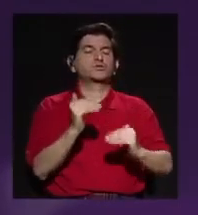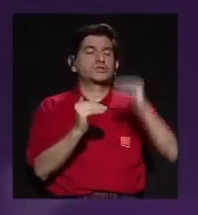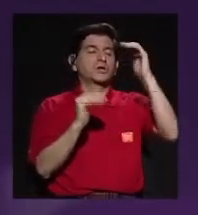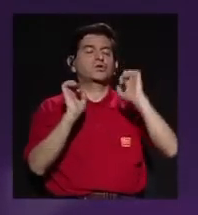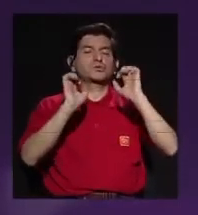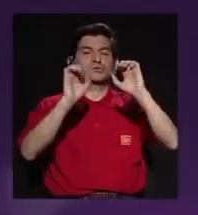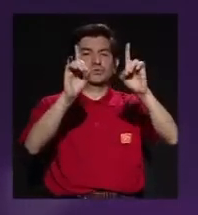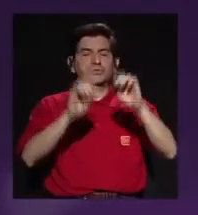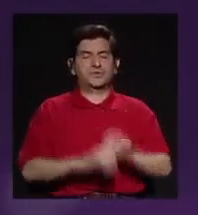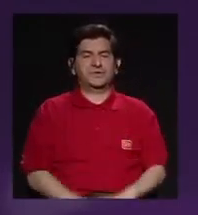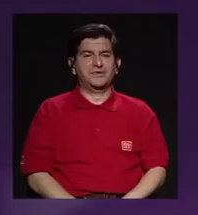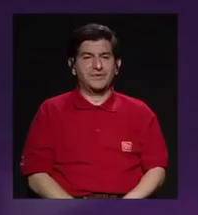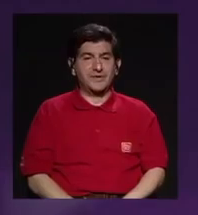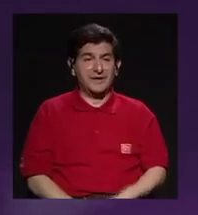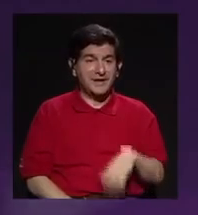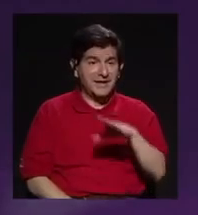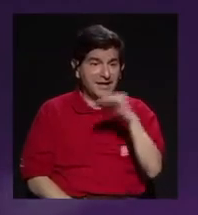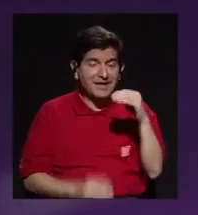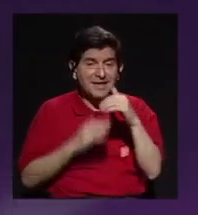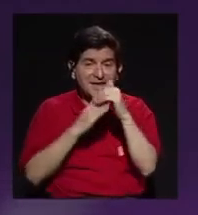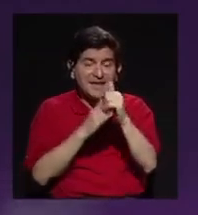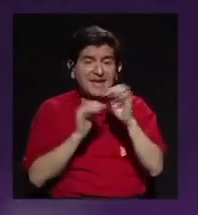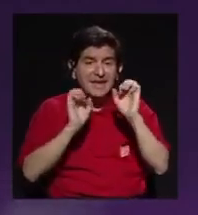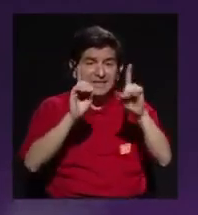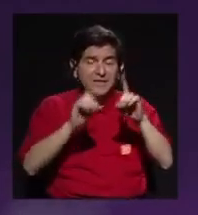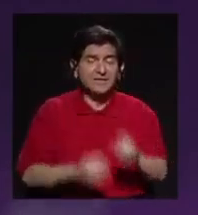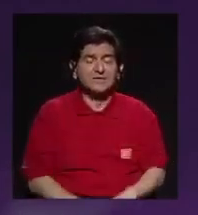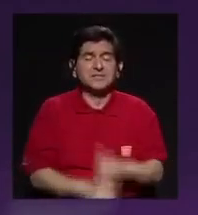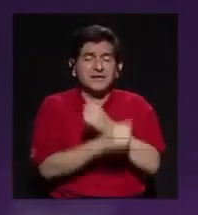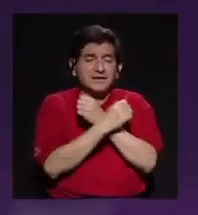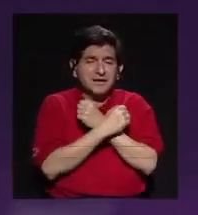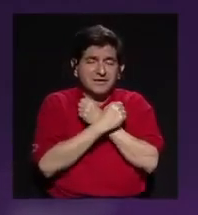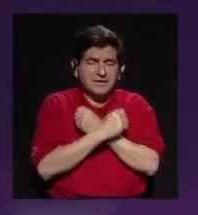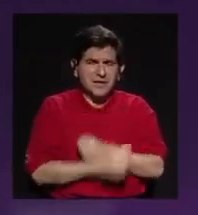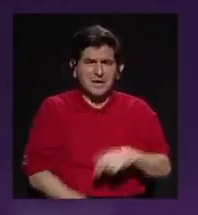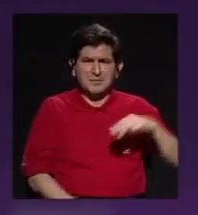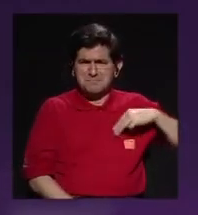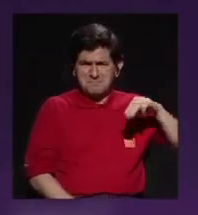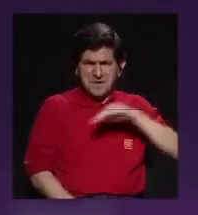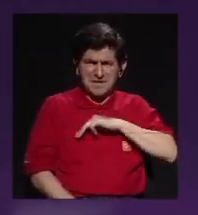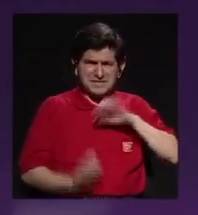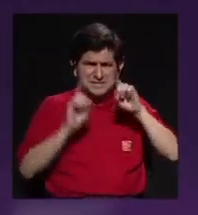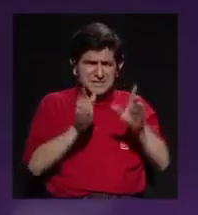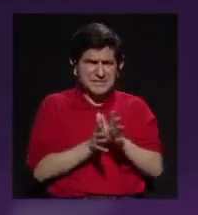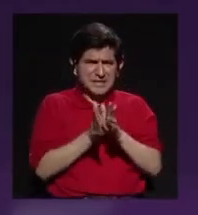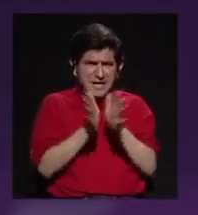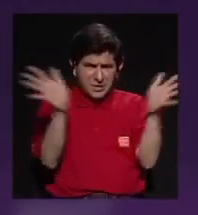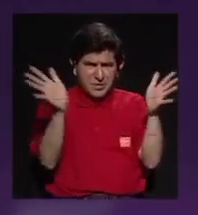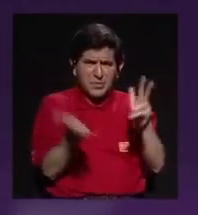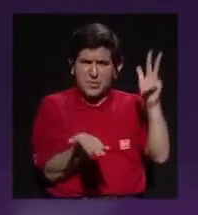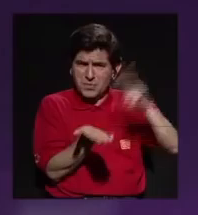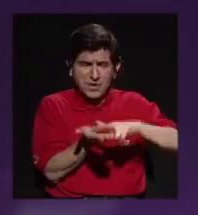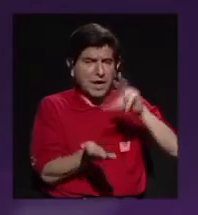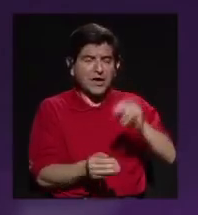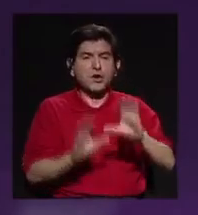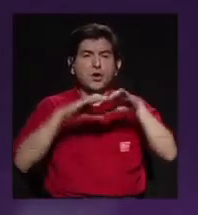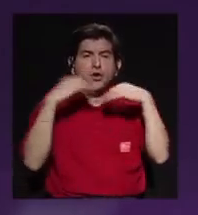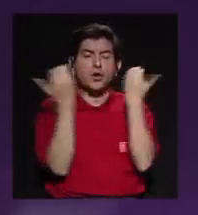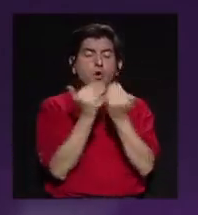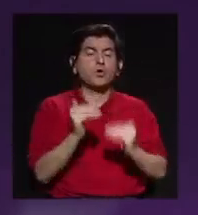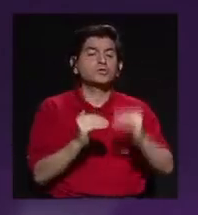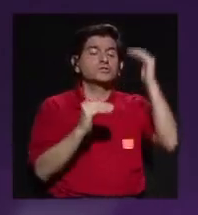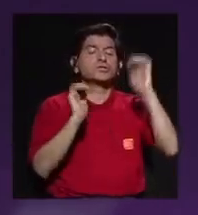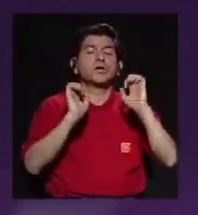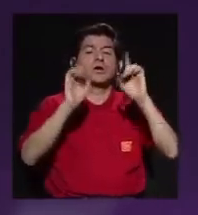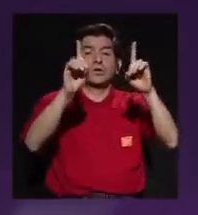Educación. Y las guías de educación en sexualidad no fueron aprobadas por el Ministerio de Educación Pública, fueron aprobadas por el Consejo Superior